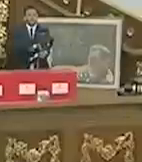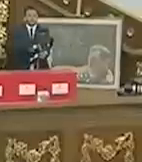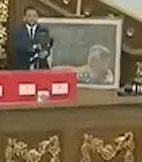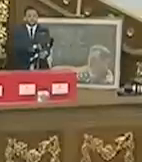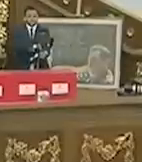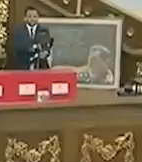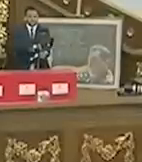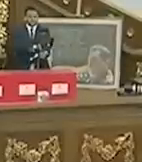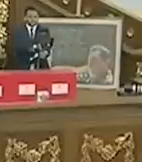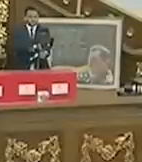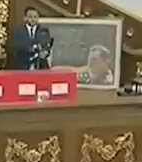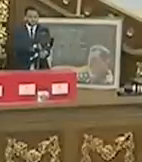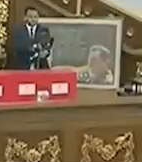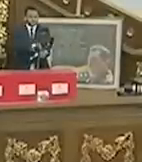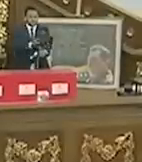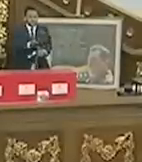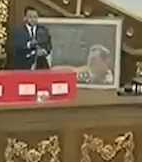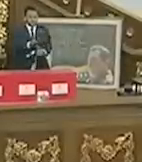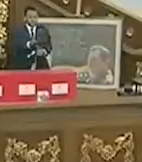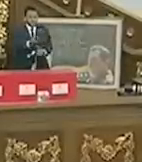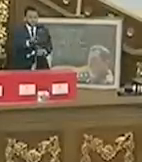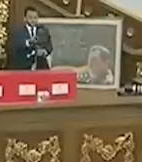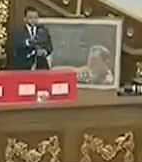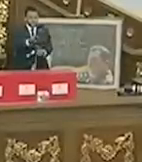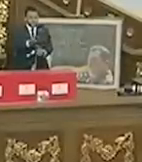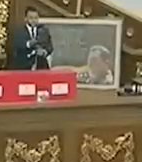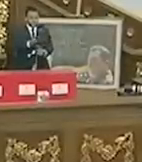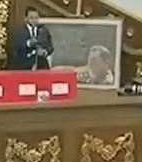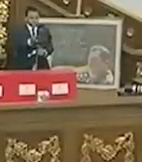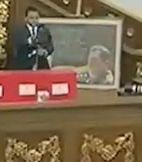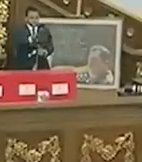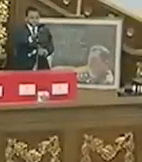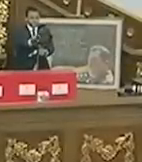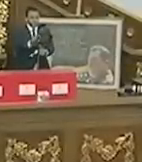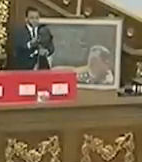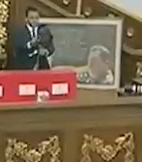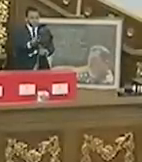sesión. Silencio, diputadas y diputados.